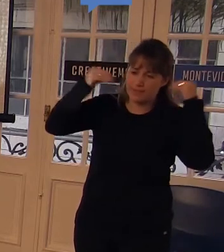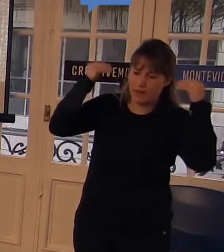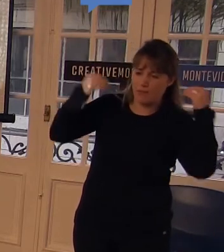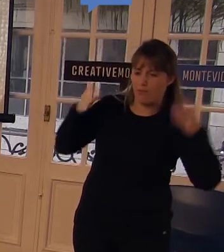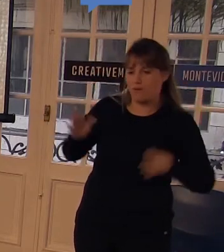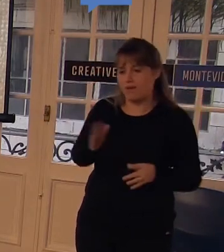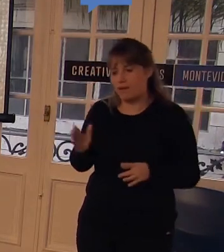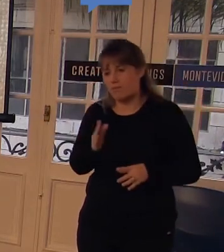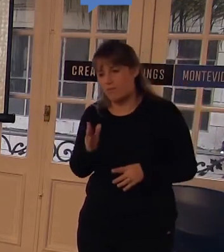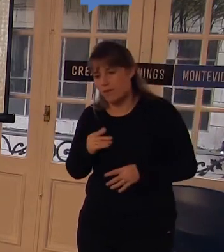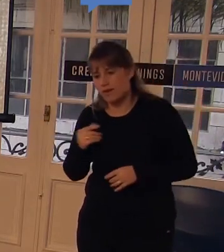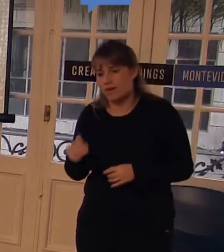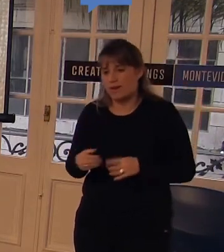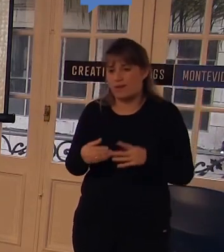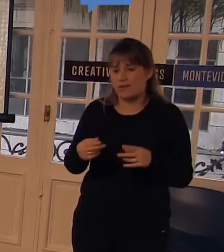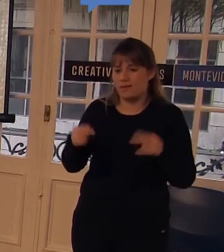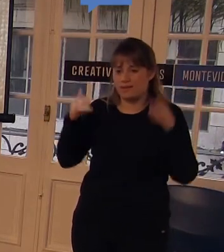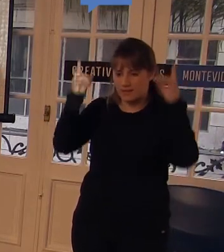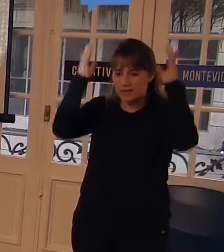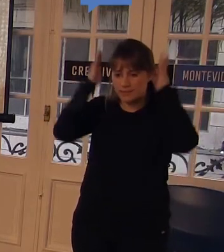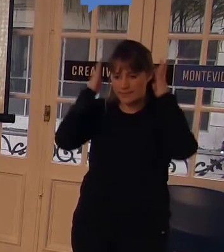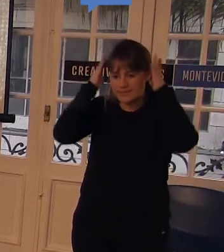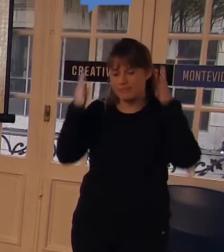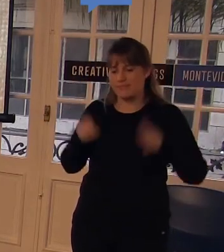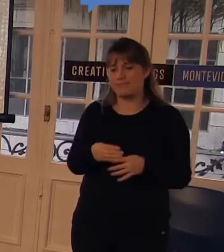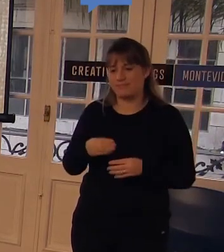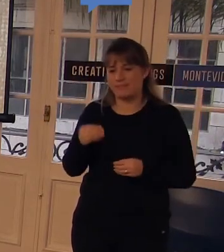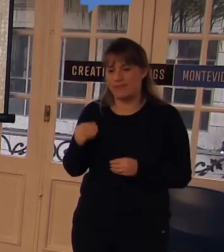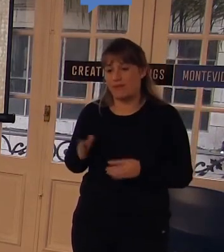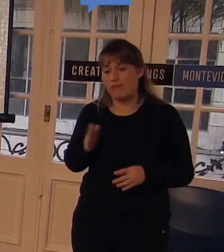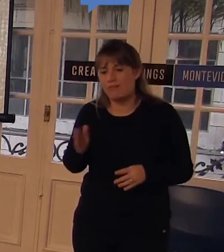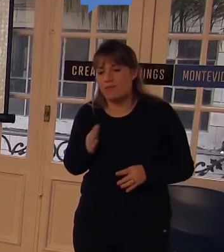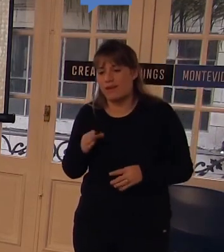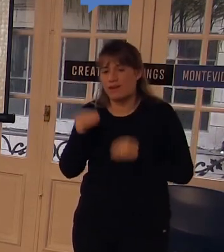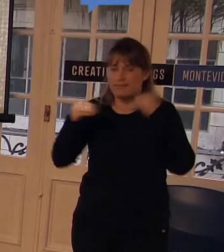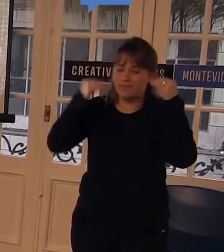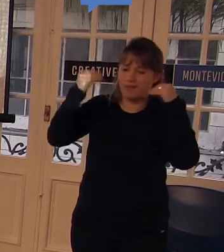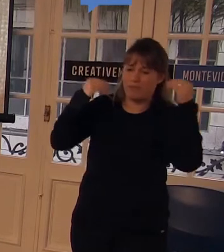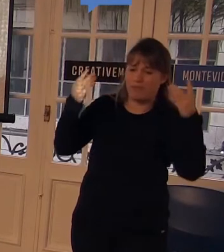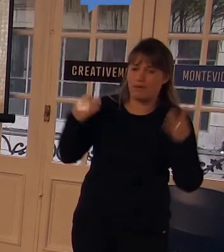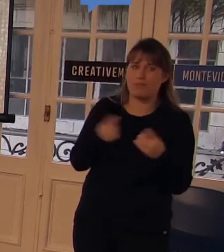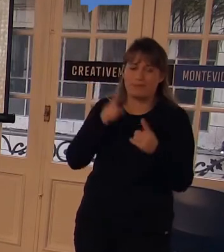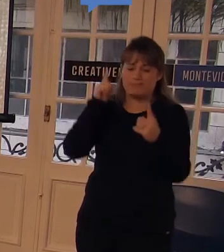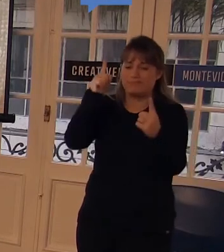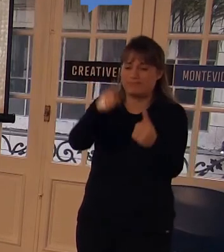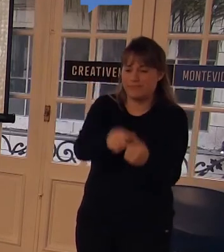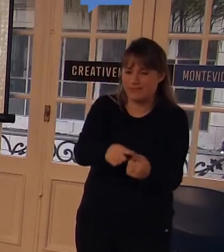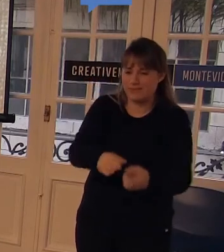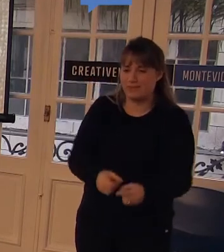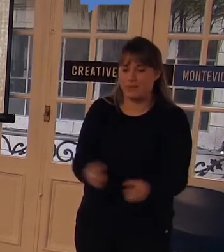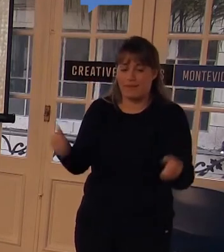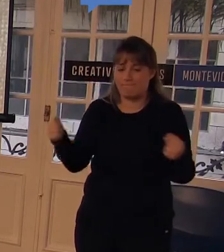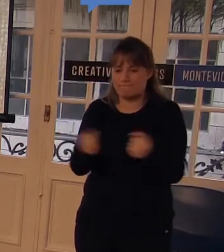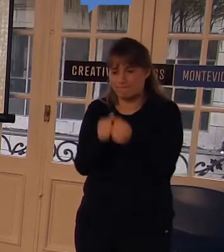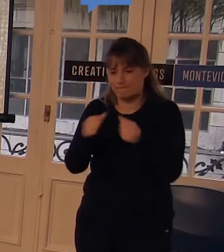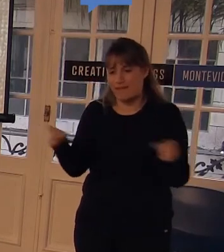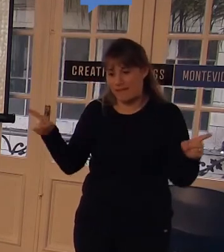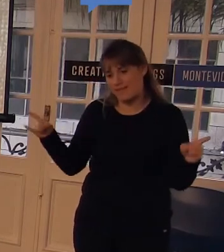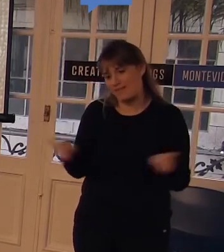encara, si no, pero bueno. Terminó ahí, se generó un vacío, un punto, llegó un clímax y terminó.